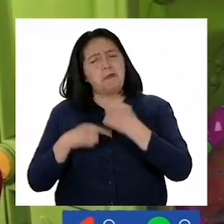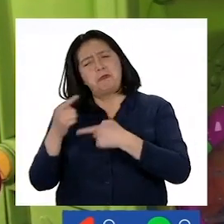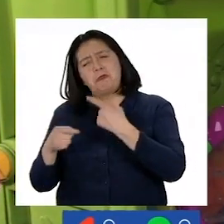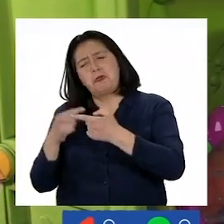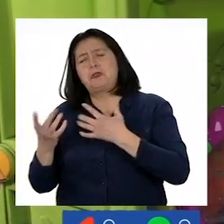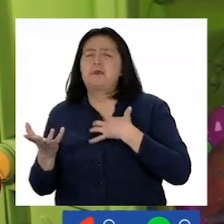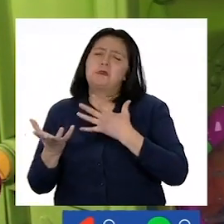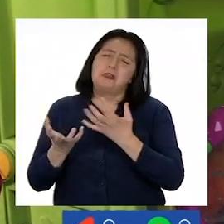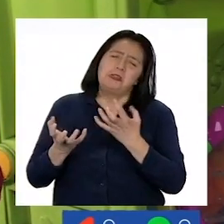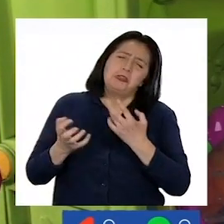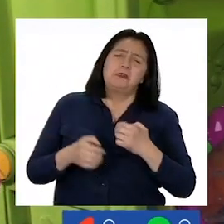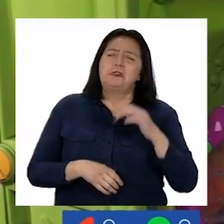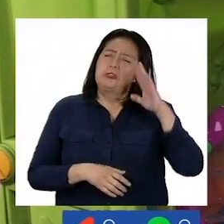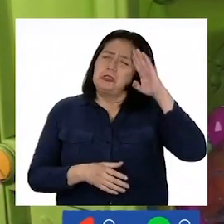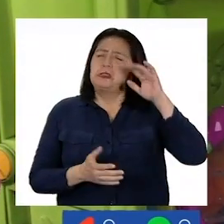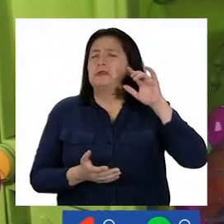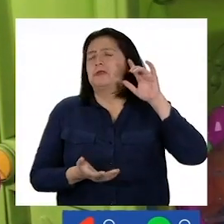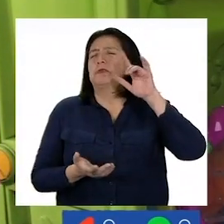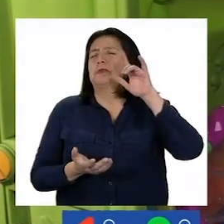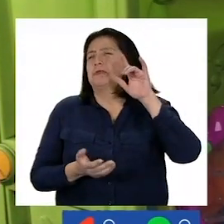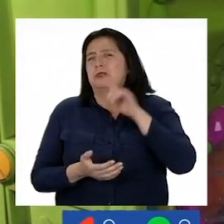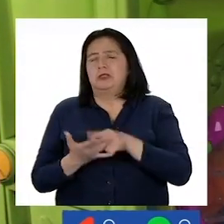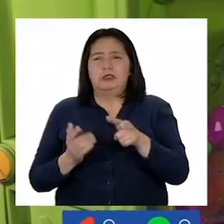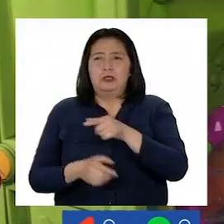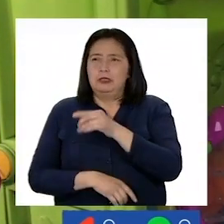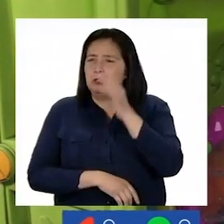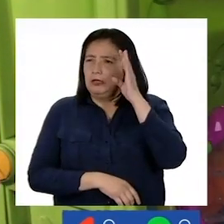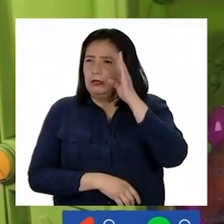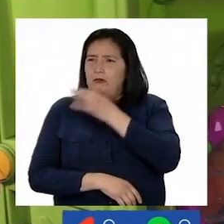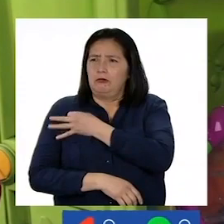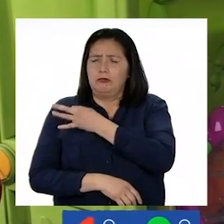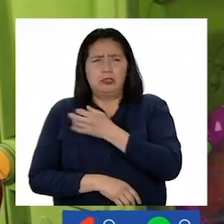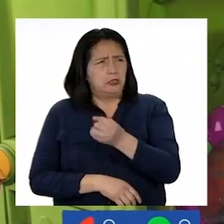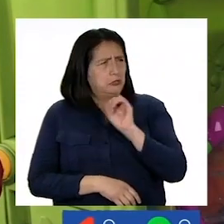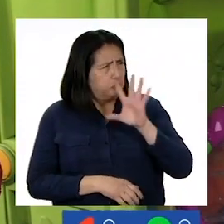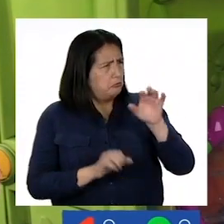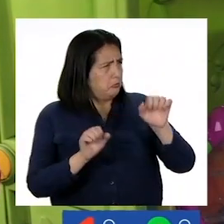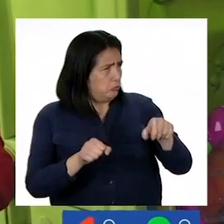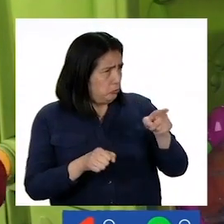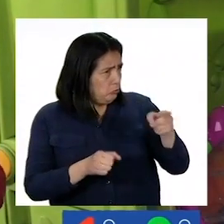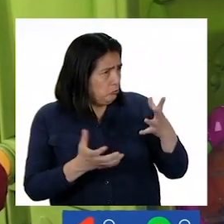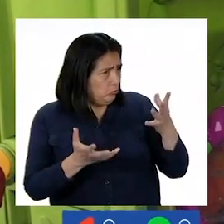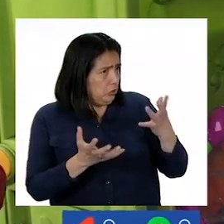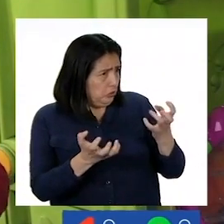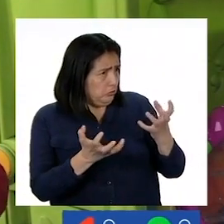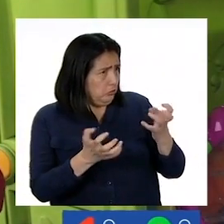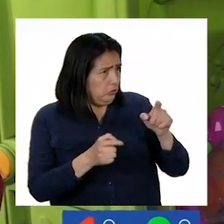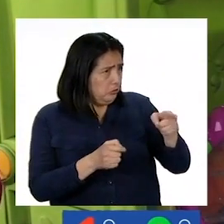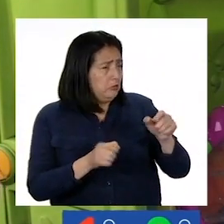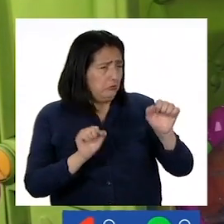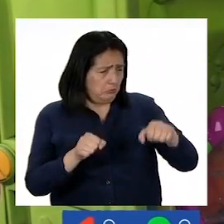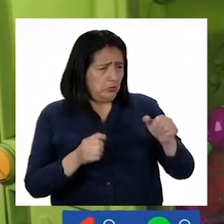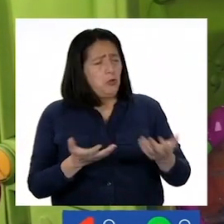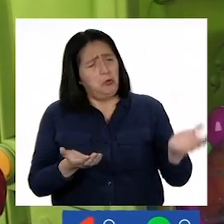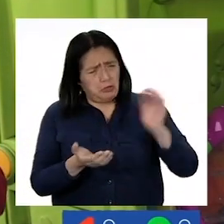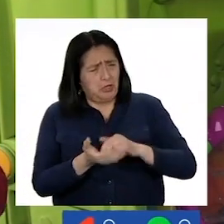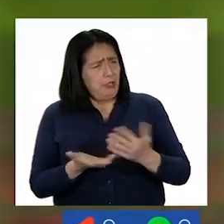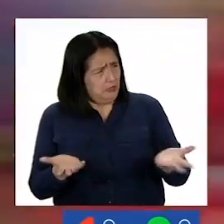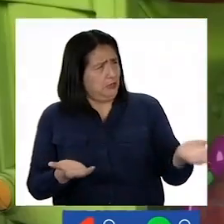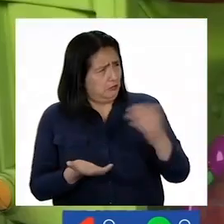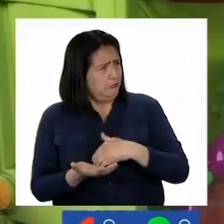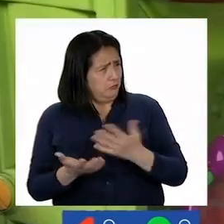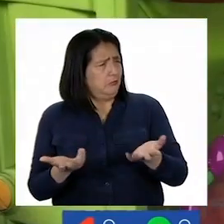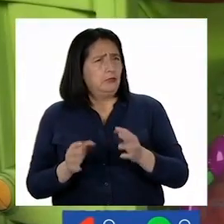su sueño. Y el coronel le dijo que si ese era su sueño, lo intentara una vez